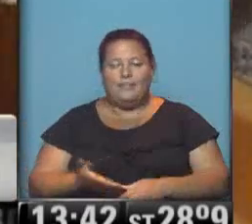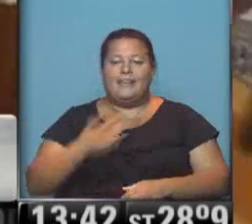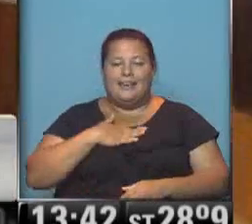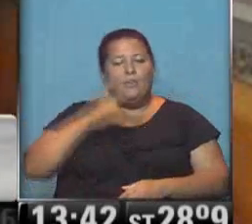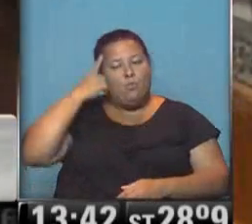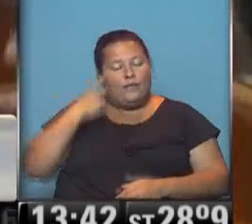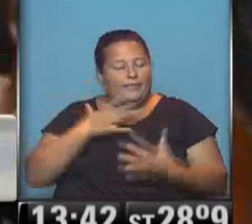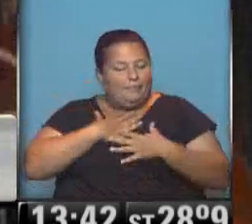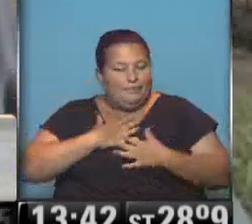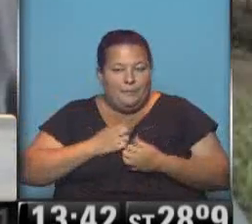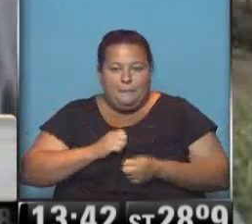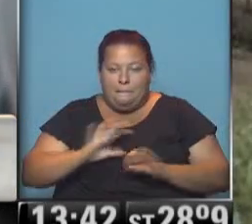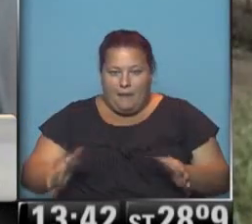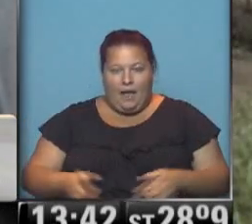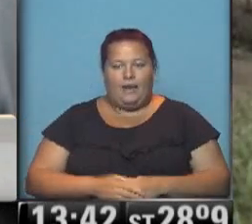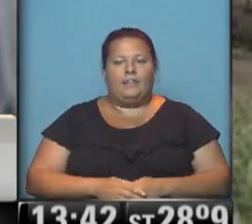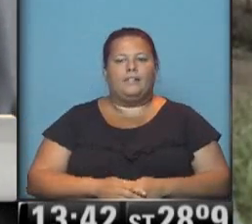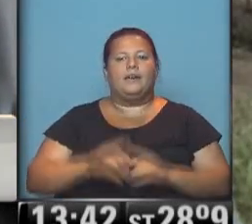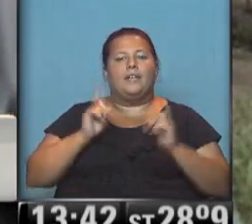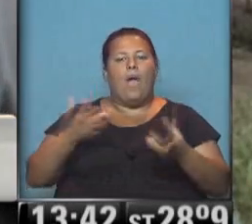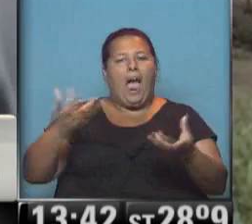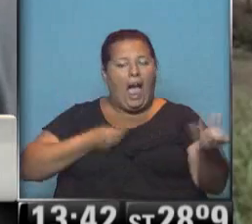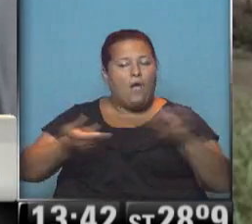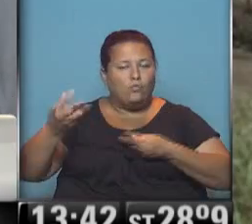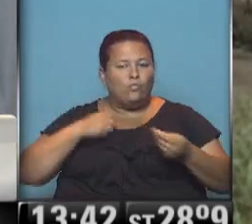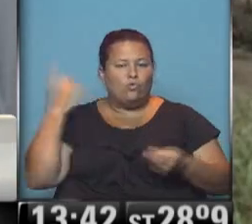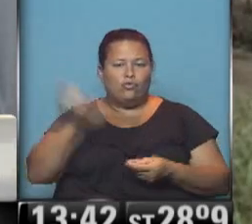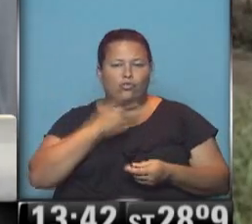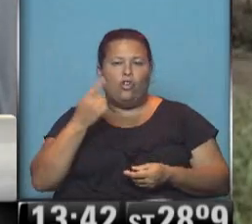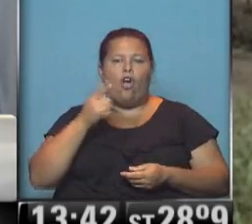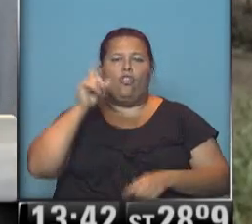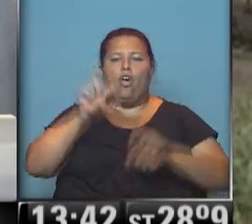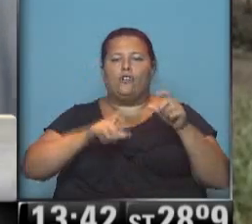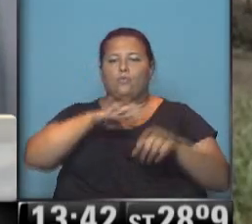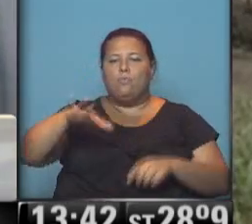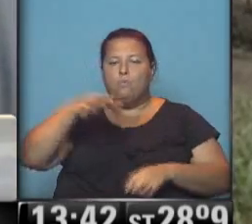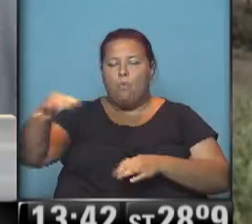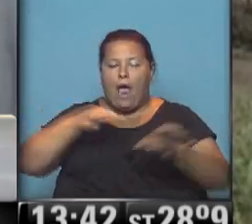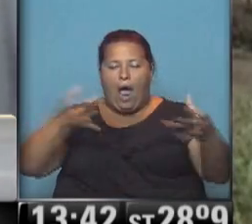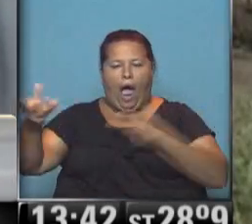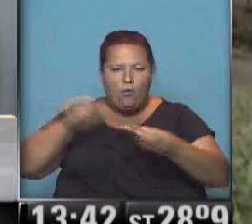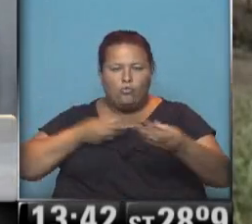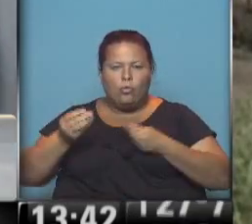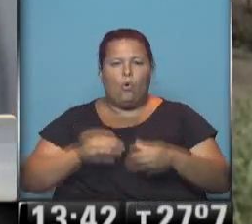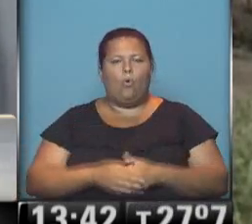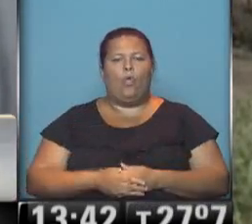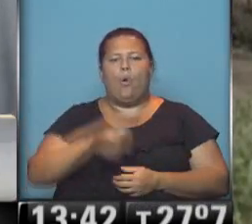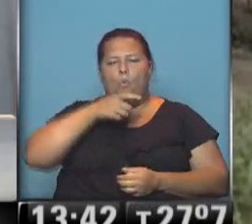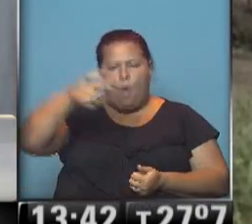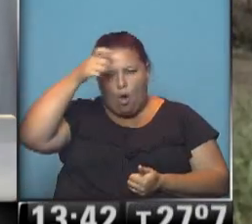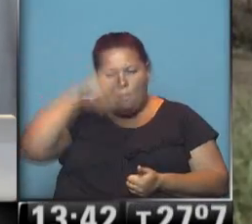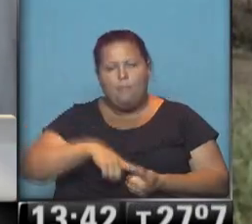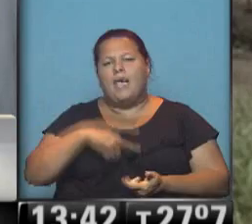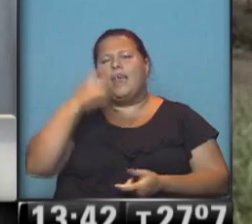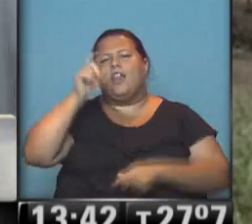es desgarrador a pesar de toda la ayuda que tenemos de de todos los pueblos alrededor nuestro de de los bomberos de